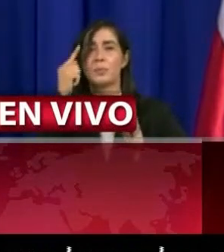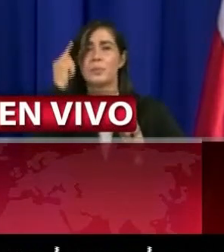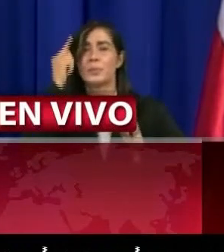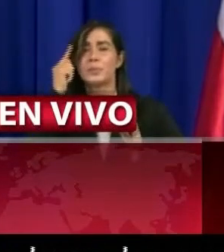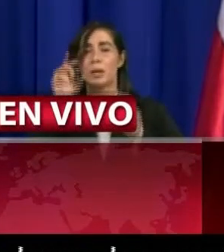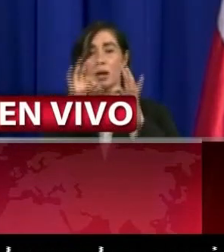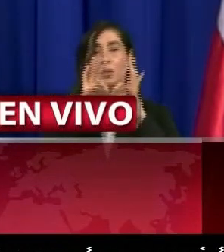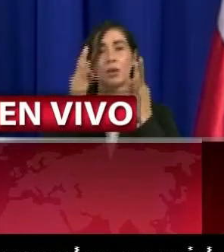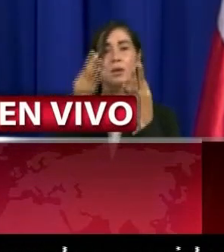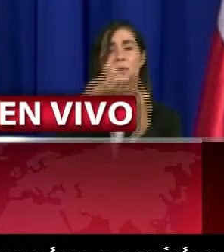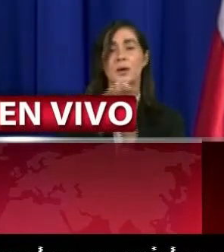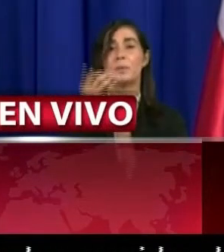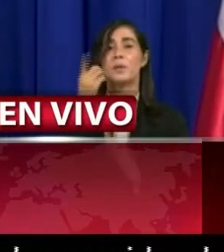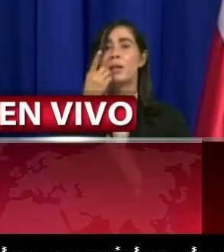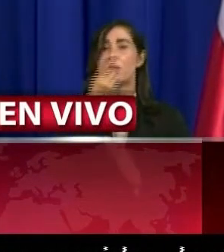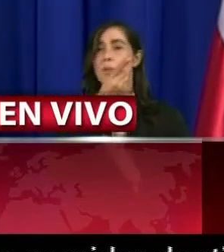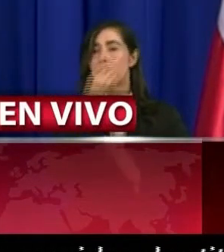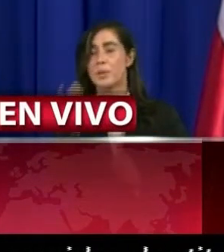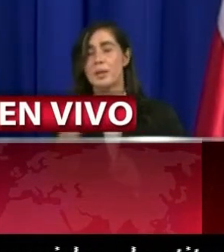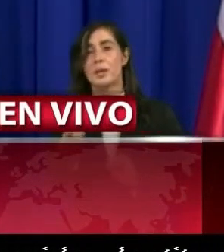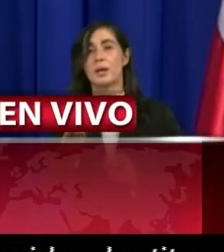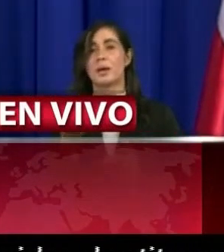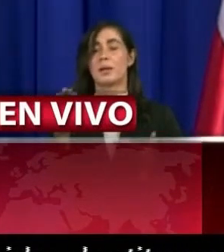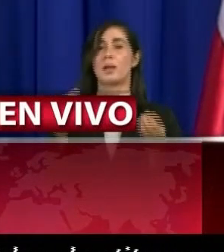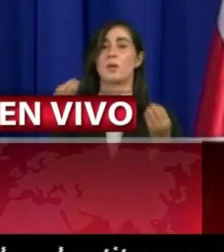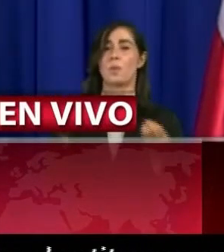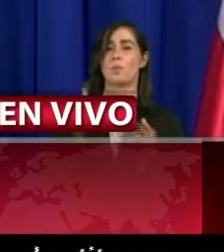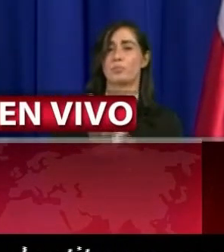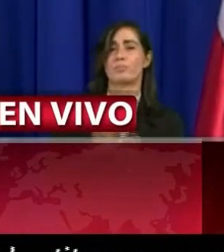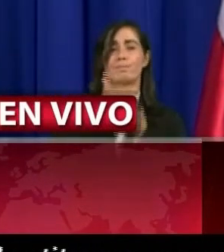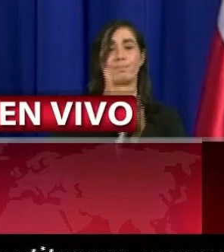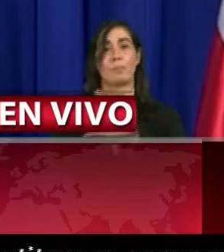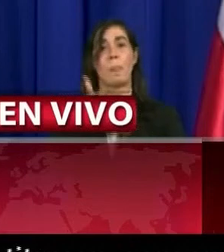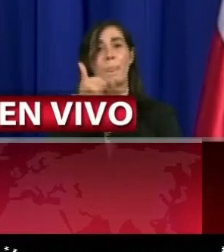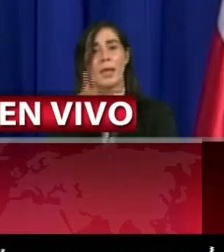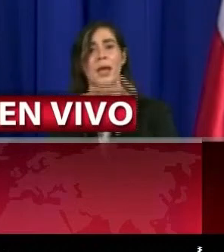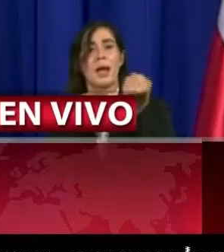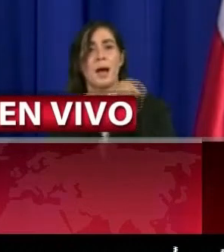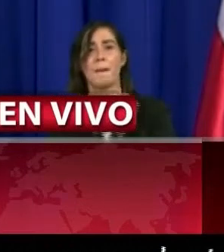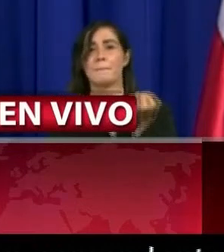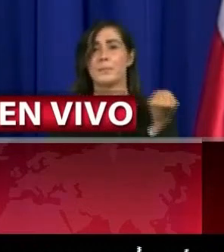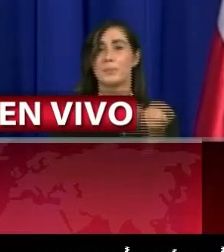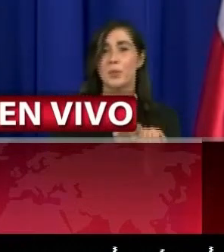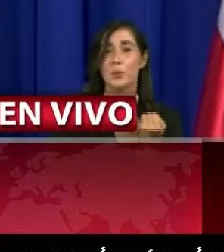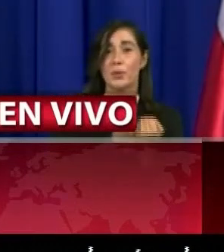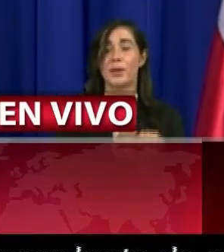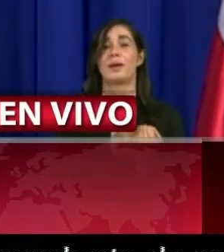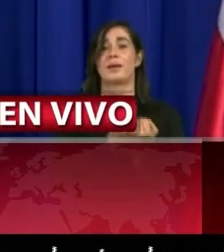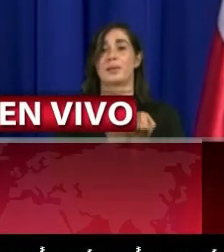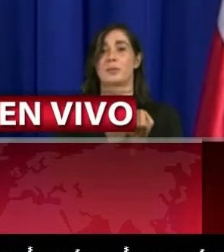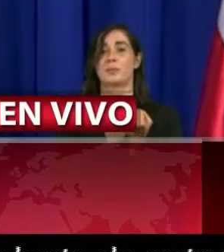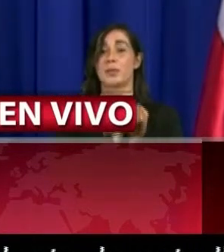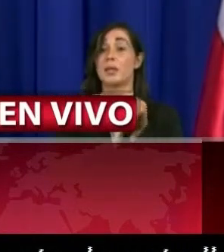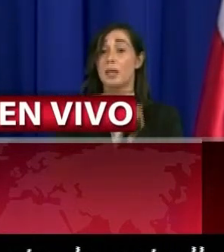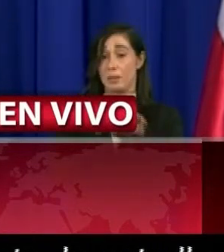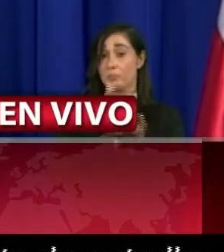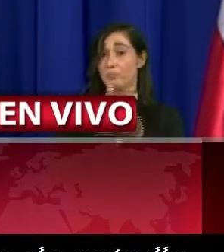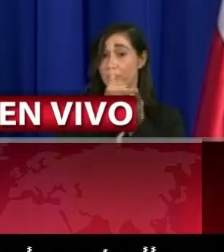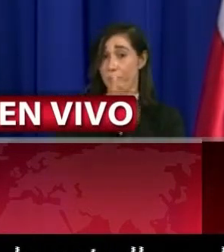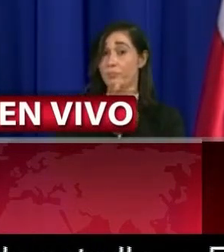en las familias dominicanas, en contener, en ayudar, en apoyar y en